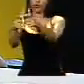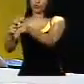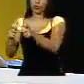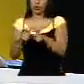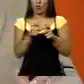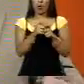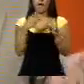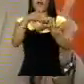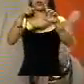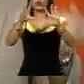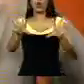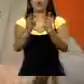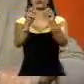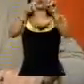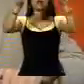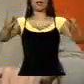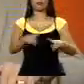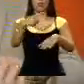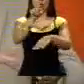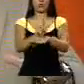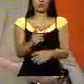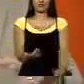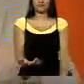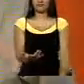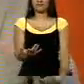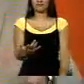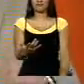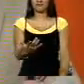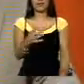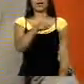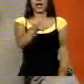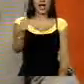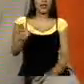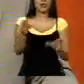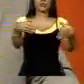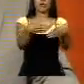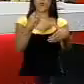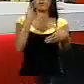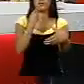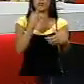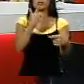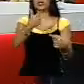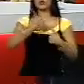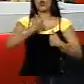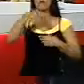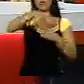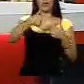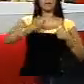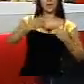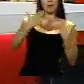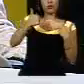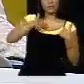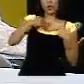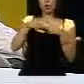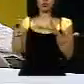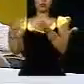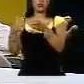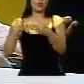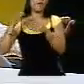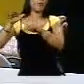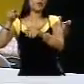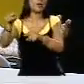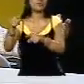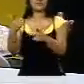mía. Y todos los partidos llamando a votar por la de él, seguramente, en ese proceso. A mí me gustaría que Ramón Guillermo Avelero, que